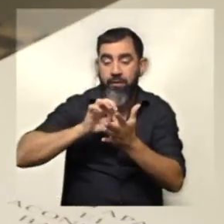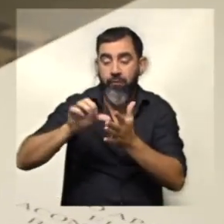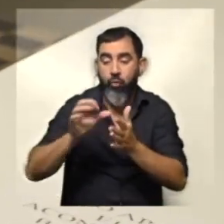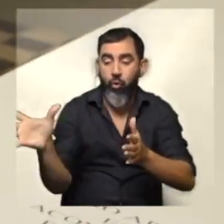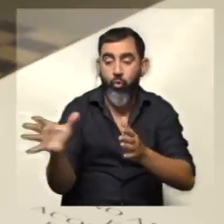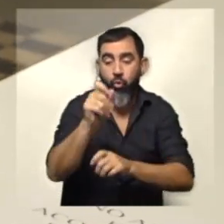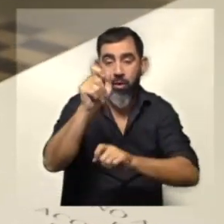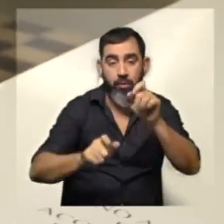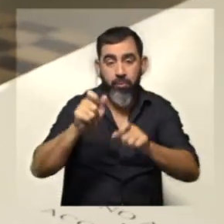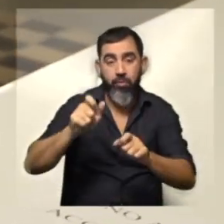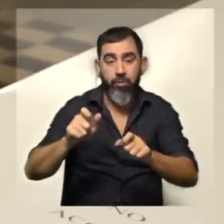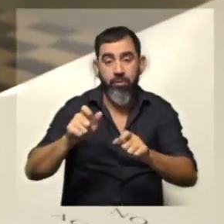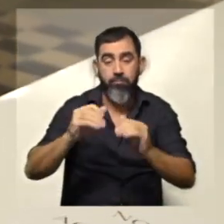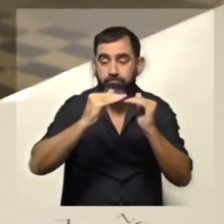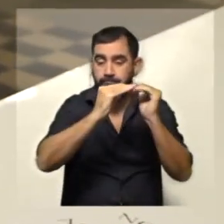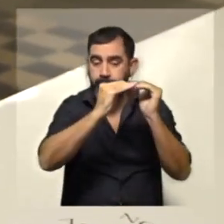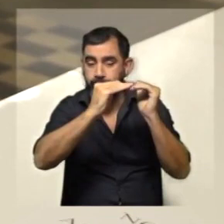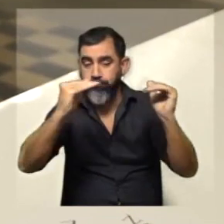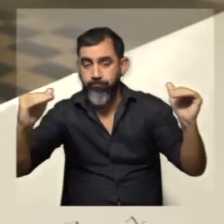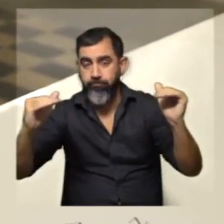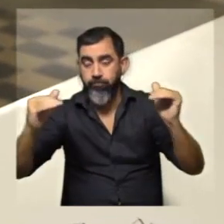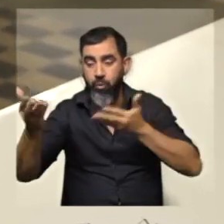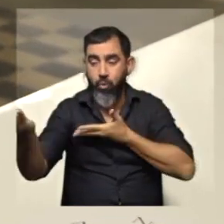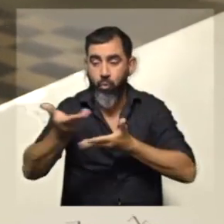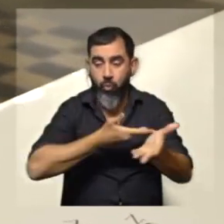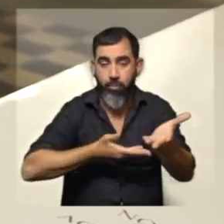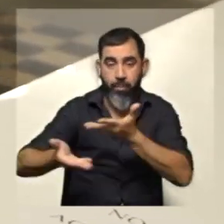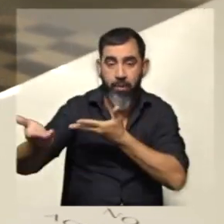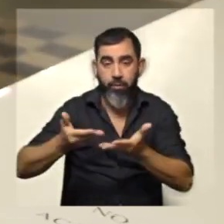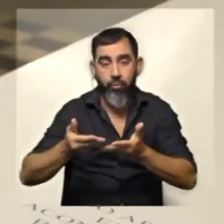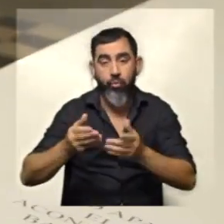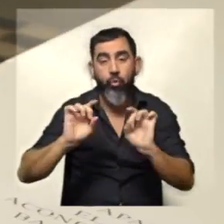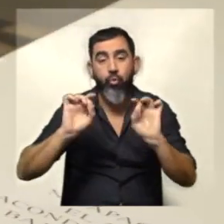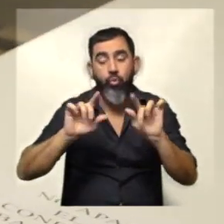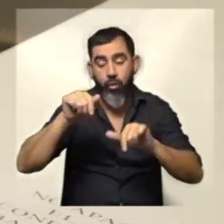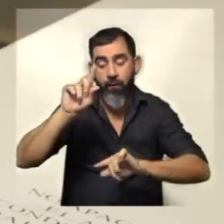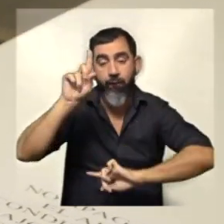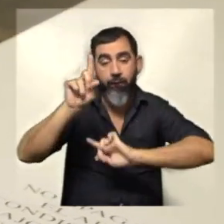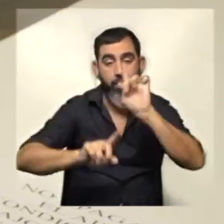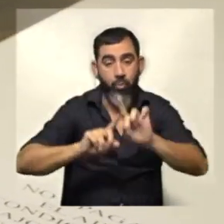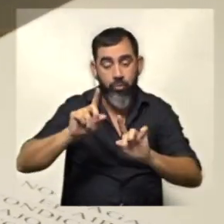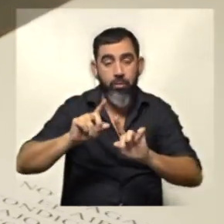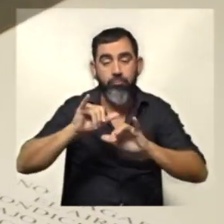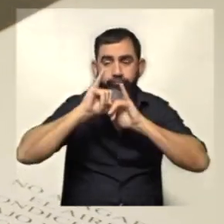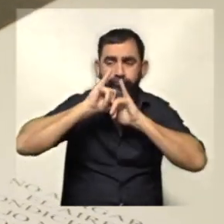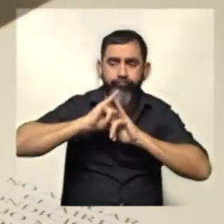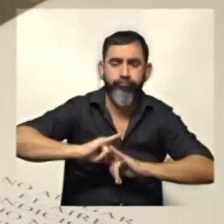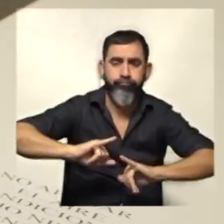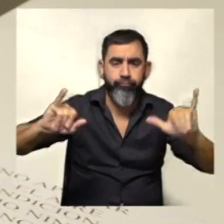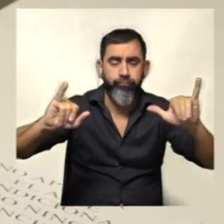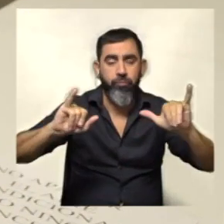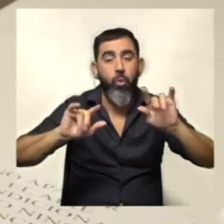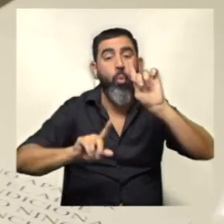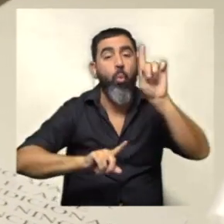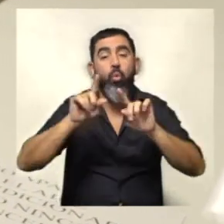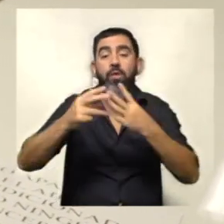todos, de una forma horizontal, de una forma compartida, no solo compartida en facultad. Hemos dado difusión, estos son equipos